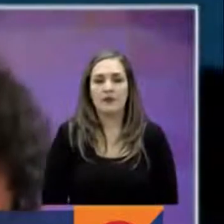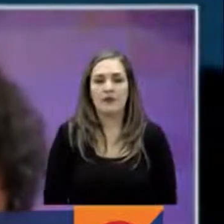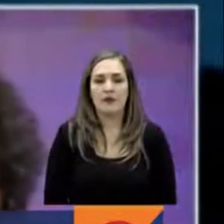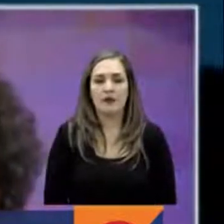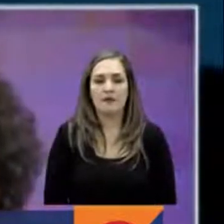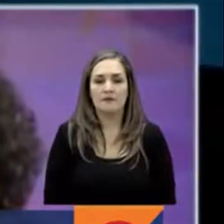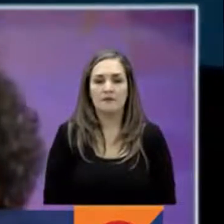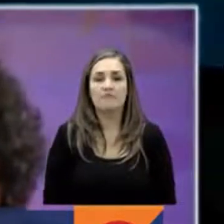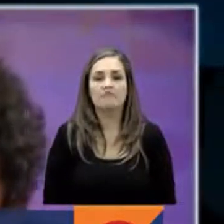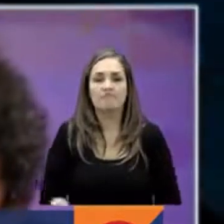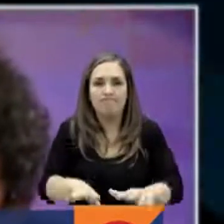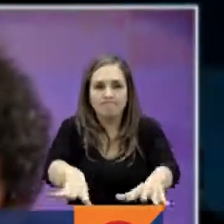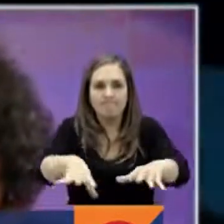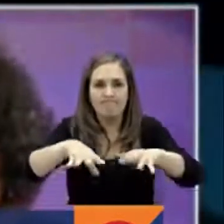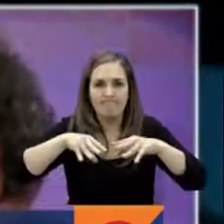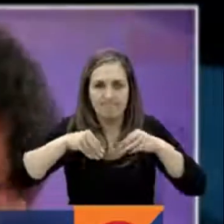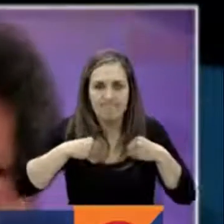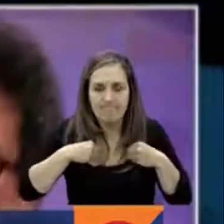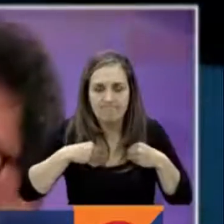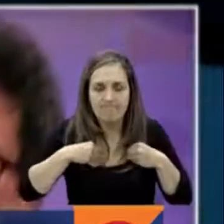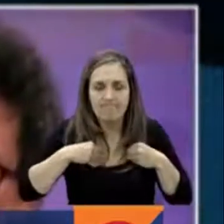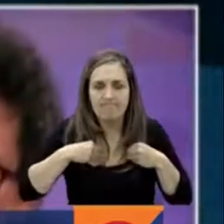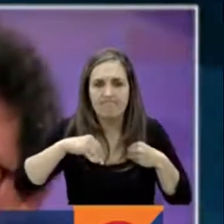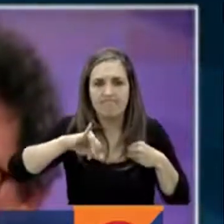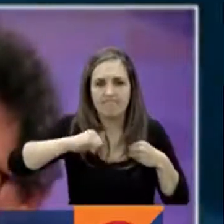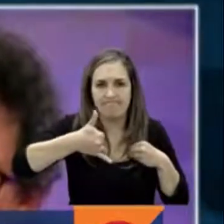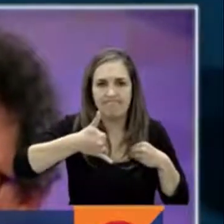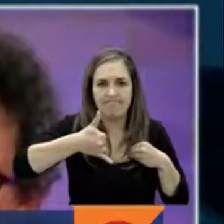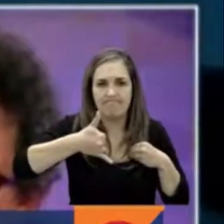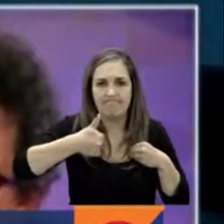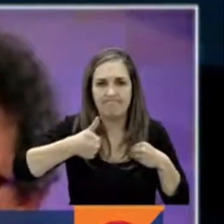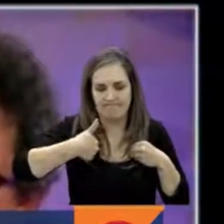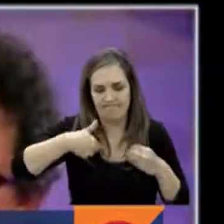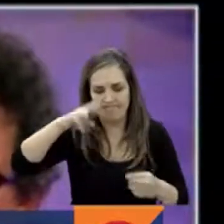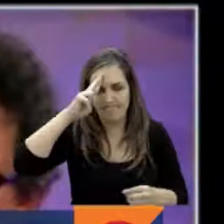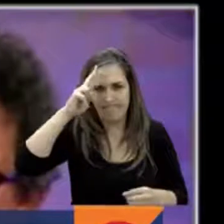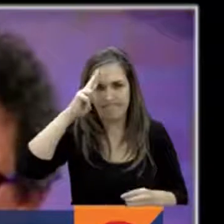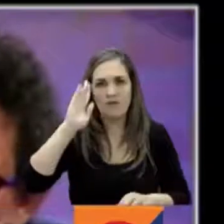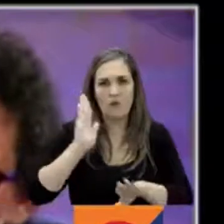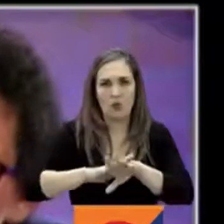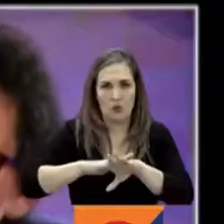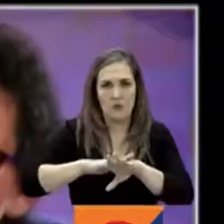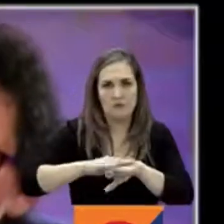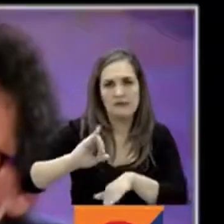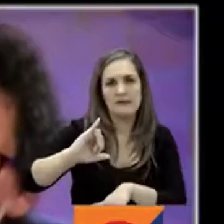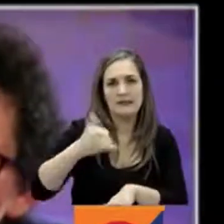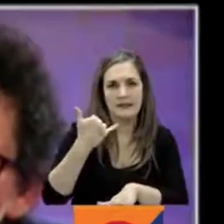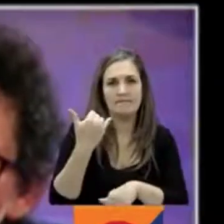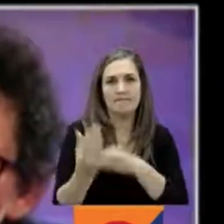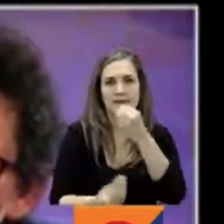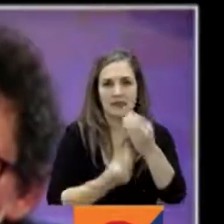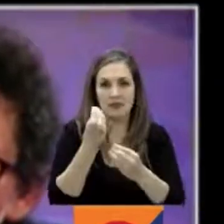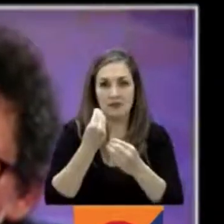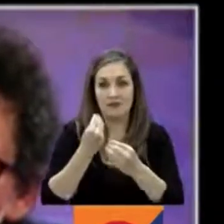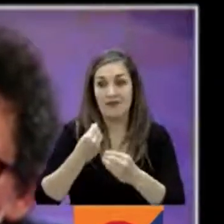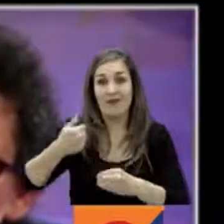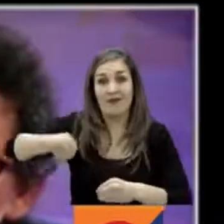Estamos reconociendo nuestra responsabilidad como último